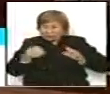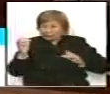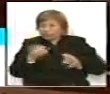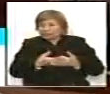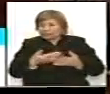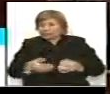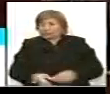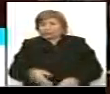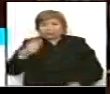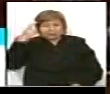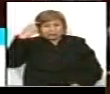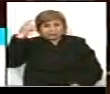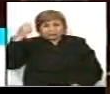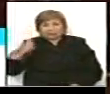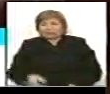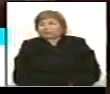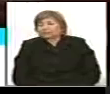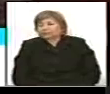sueños.